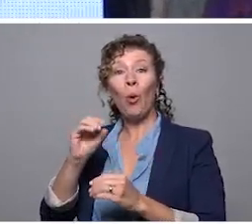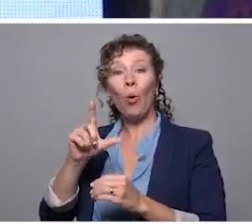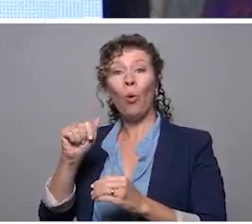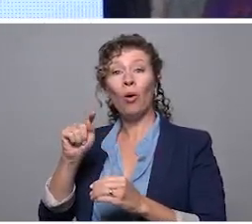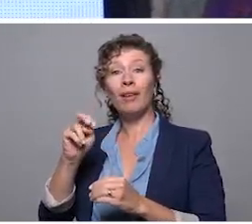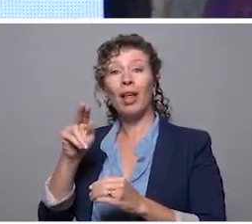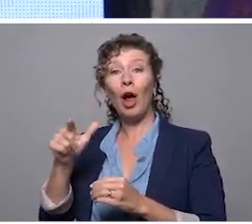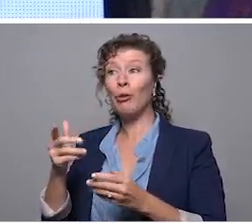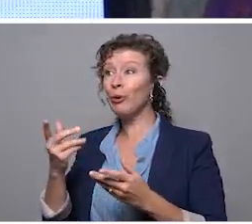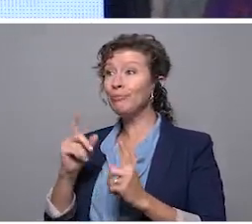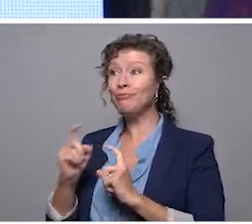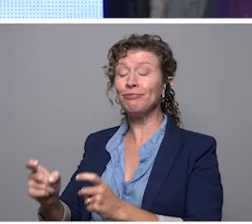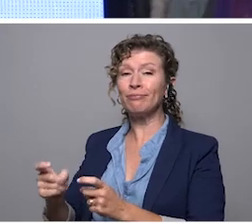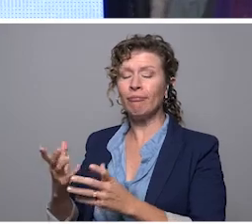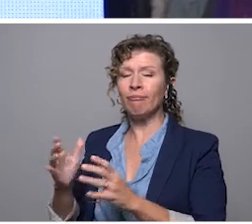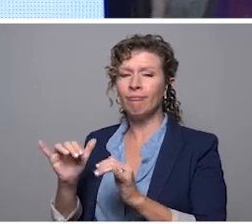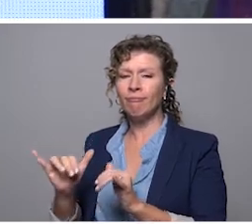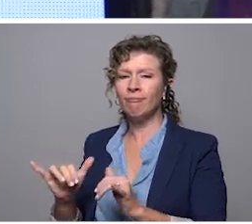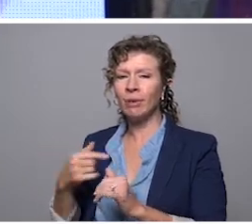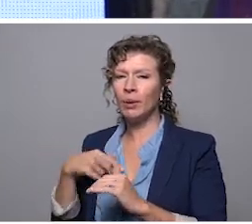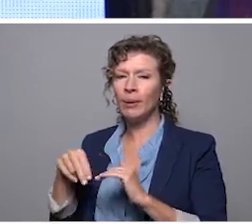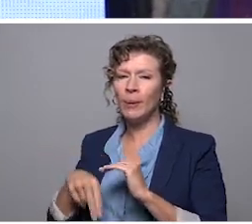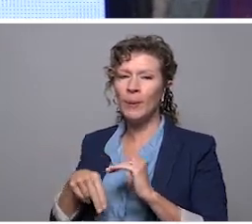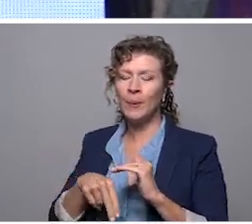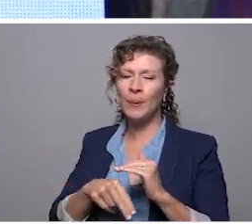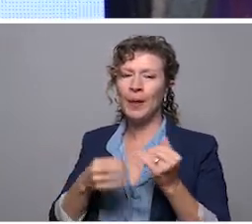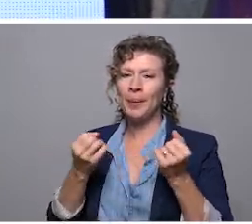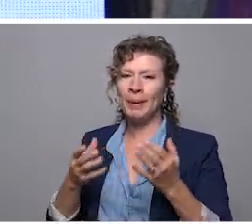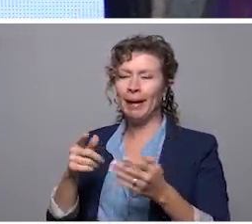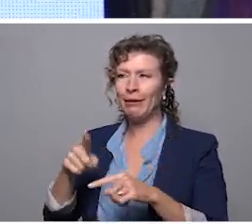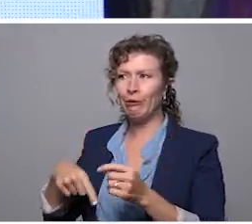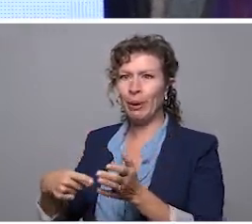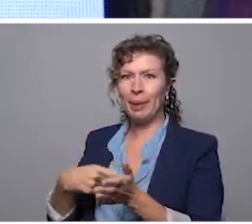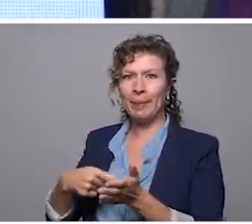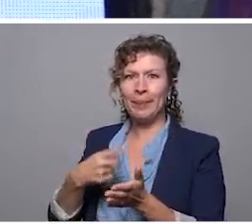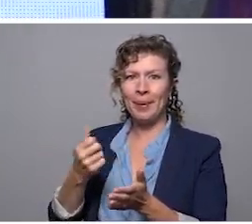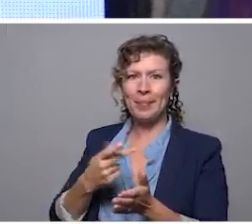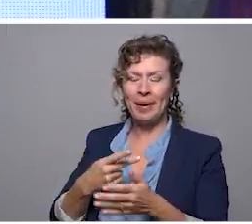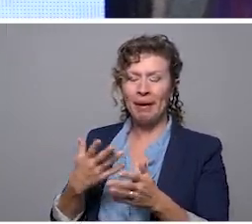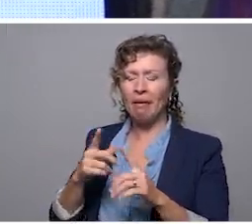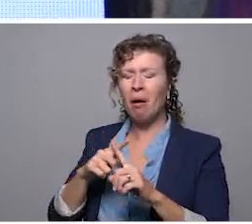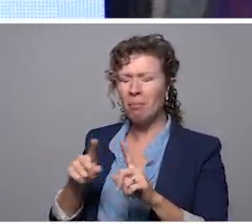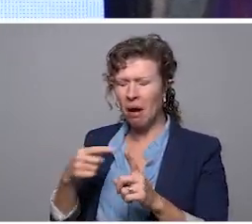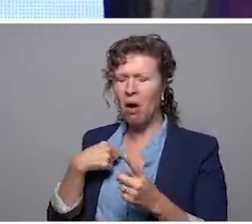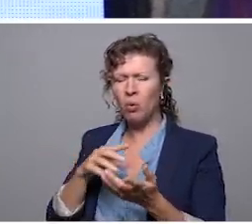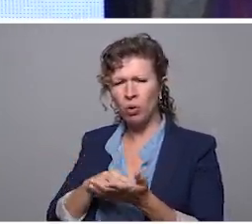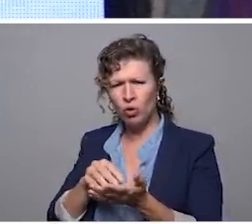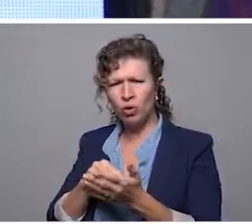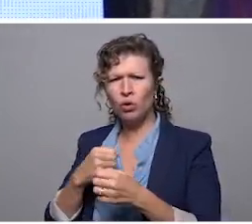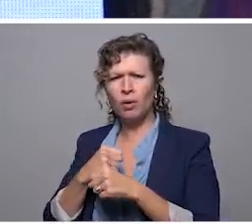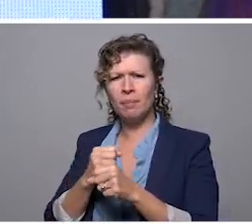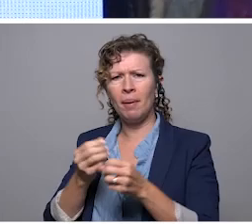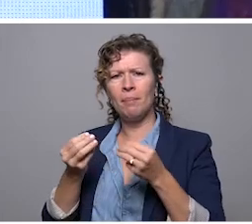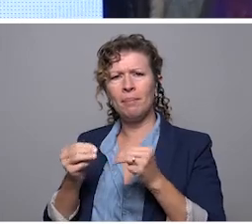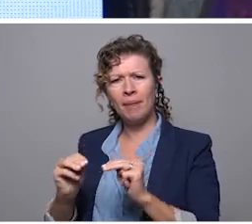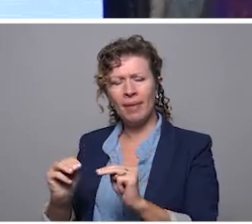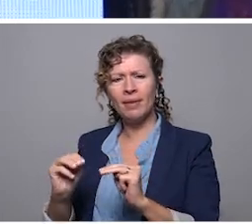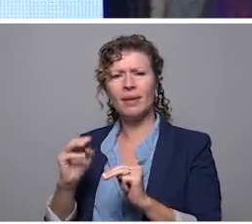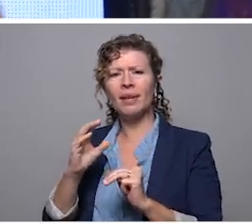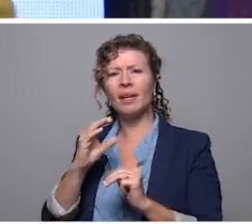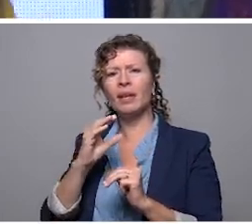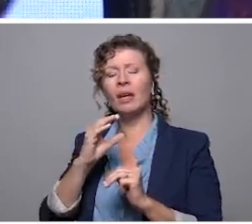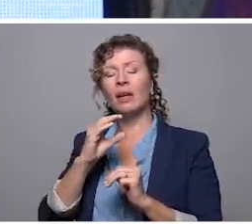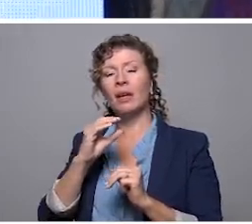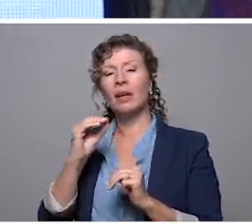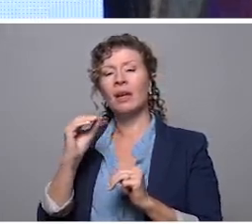pérdidas ahí verdad sin embargo fuimos creando una metodología que se fue adaptando a lo que es el